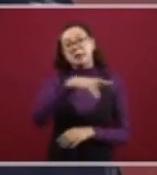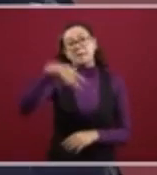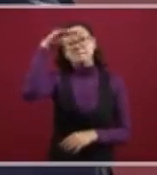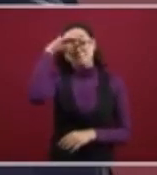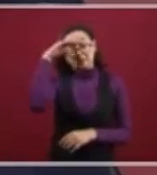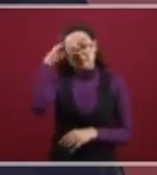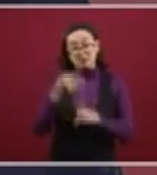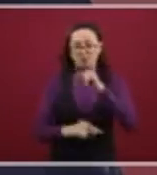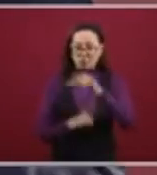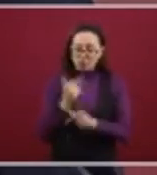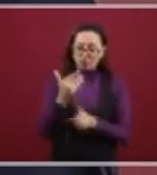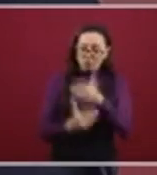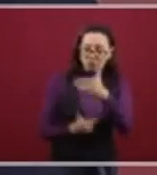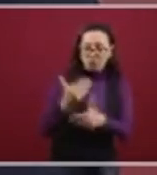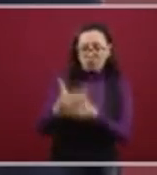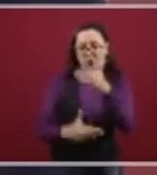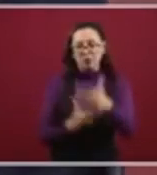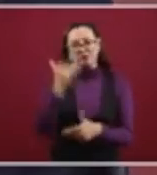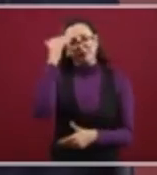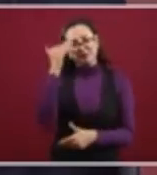tiempo